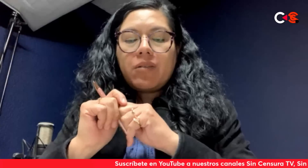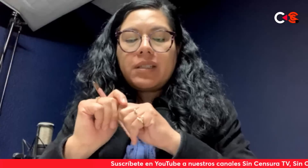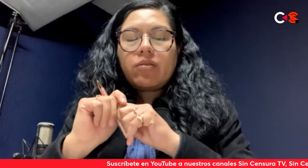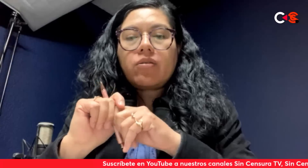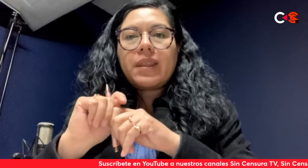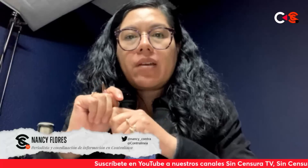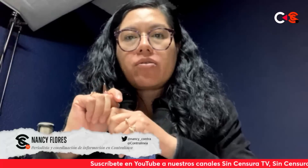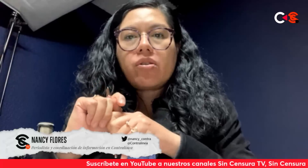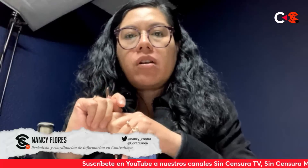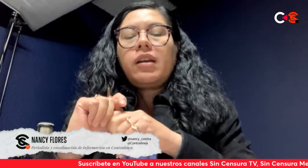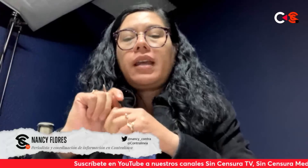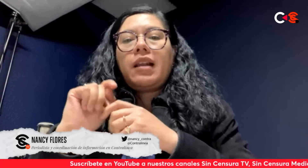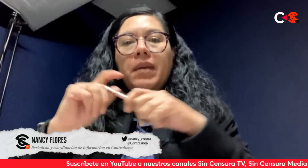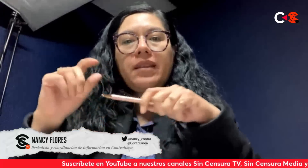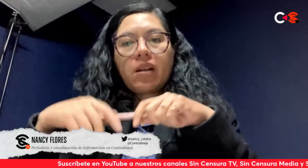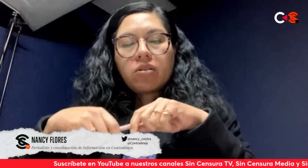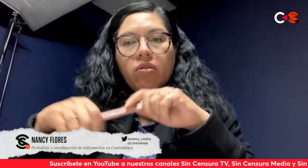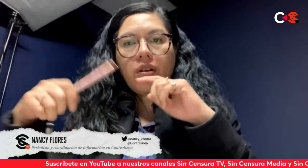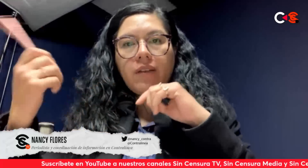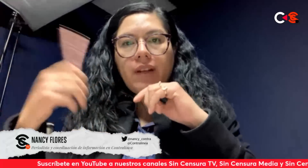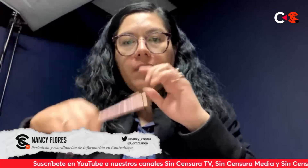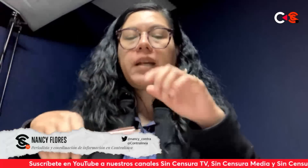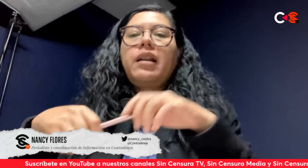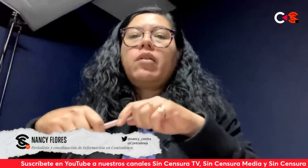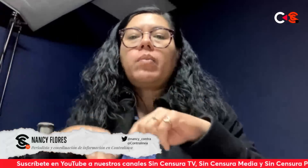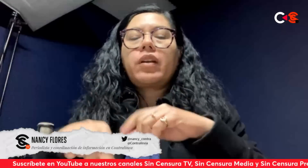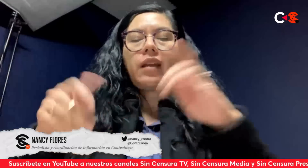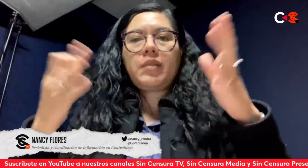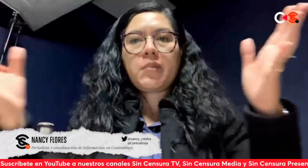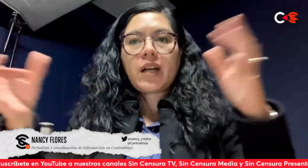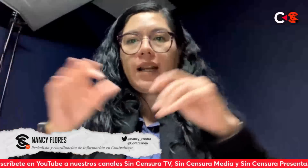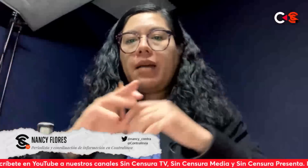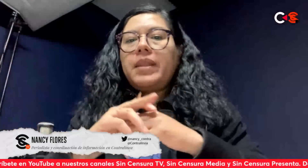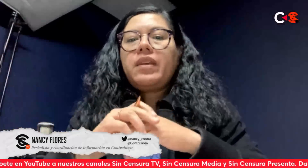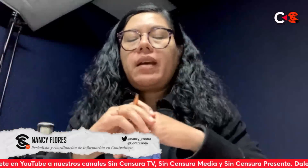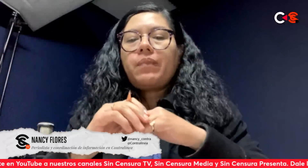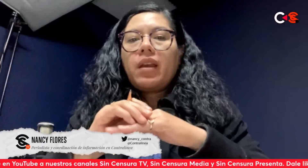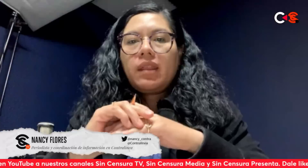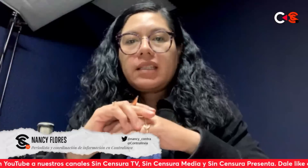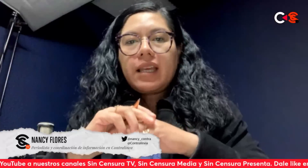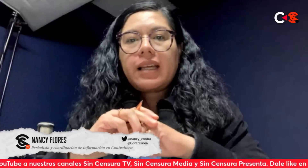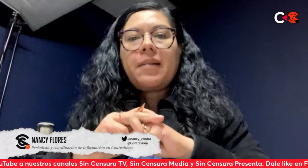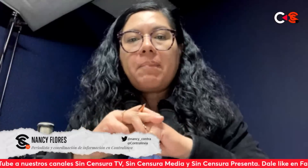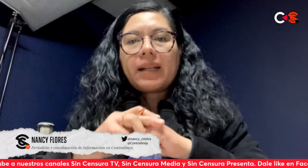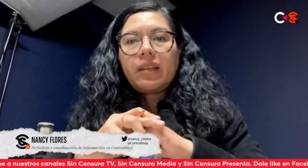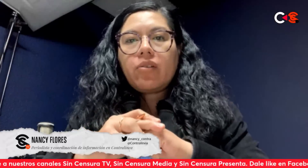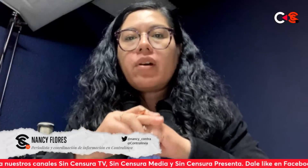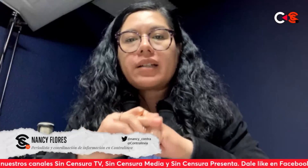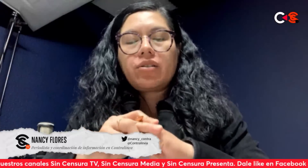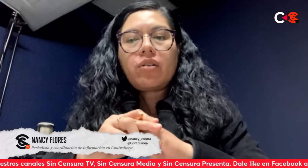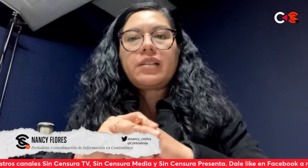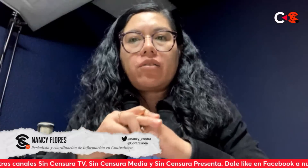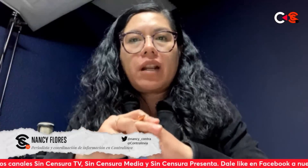de 1998, el mentiroso de Felipe Calderón, porque ahí mismo cae en la mentira, decía que el